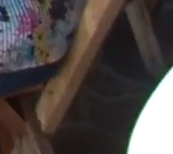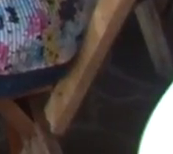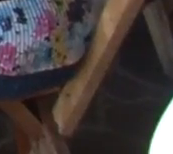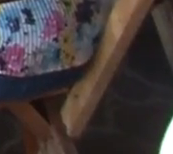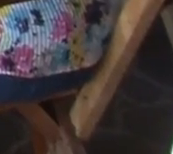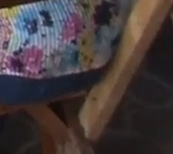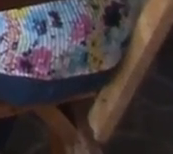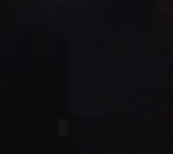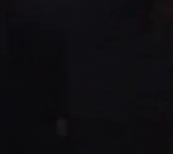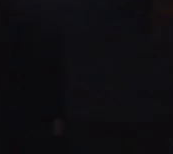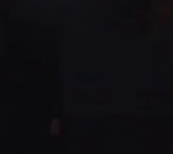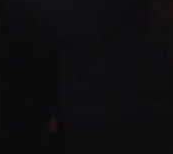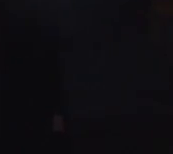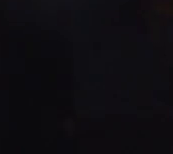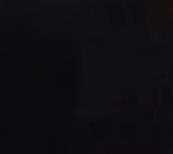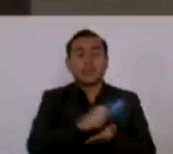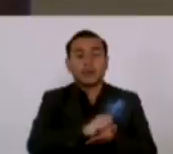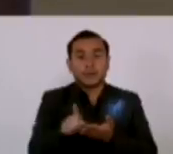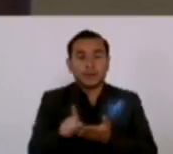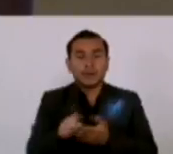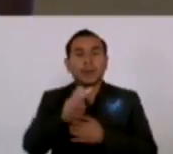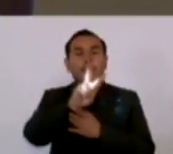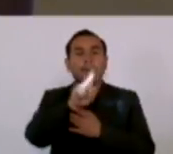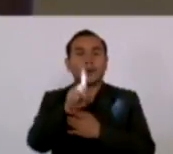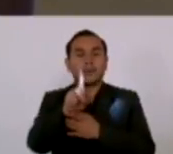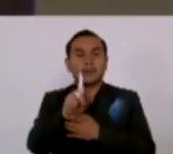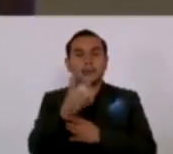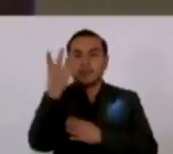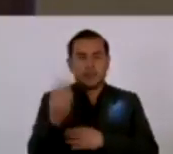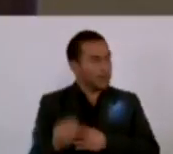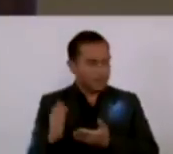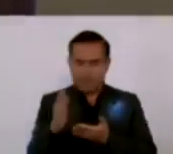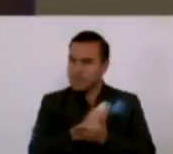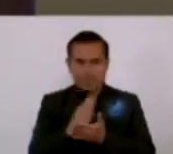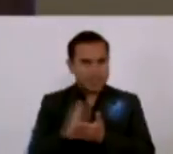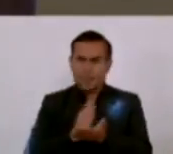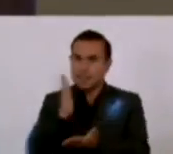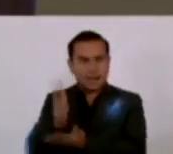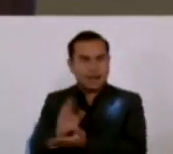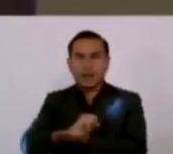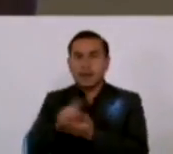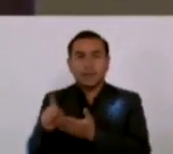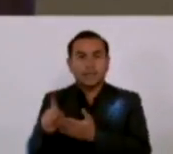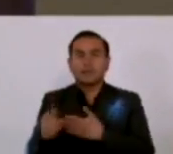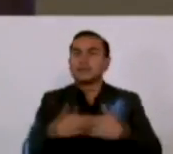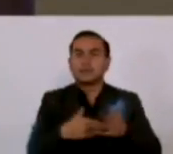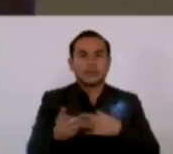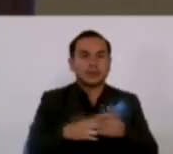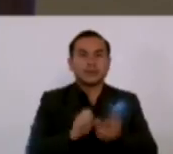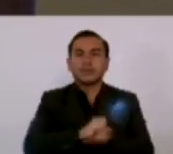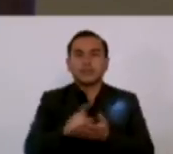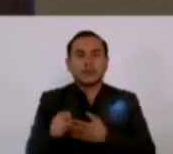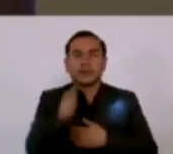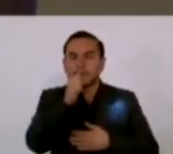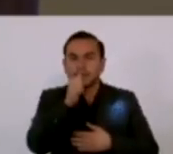restaurantes y pupuserías eviten hacerlo el presidente nadie bukele estableció que estos comercios deberán seguir la modalidad